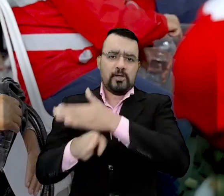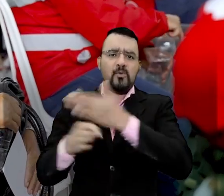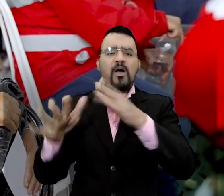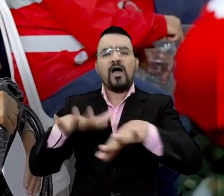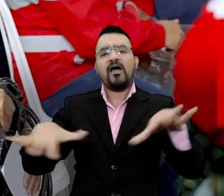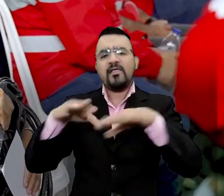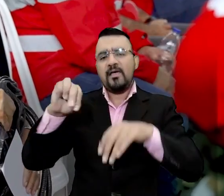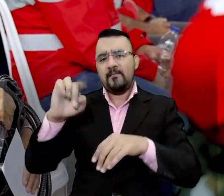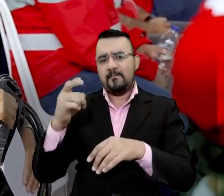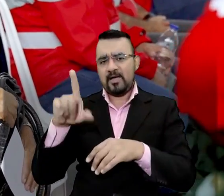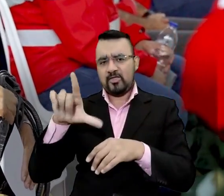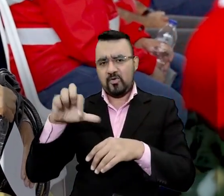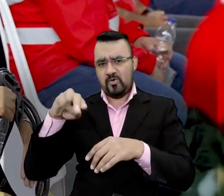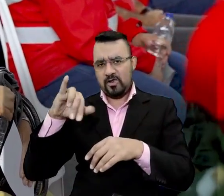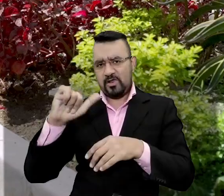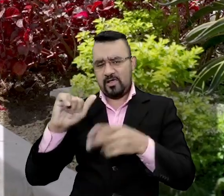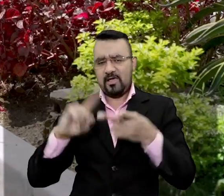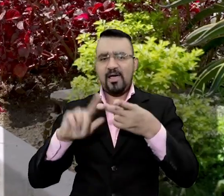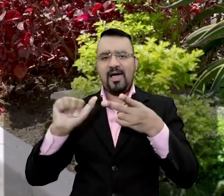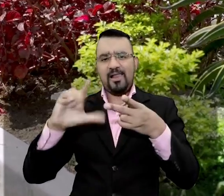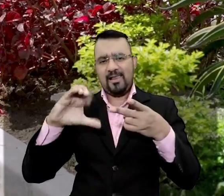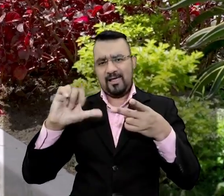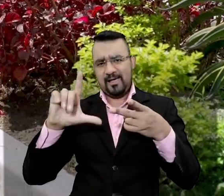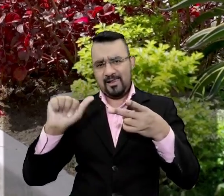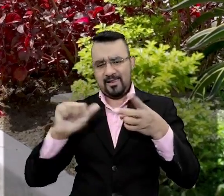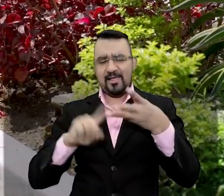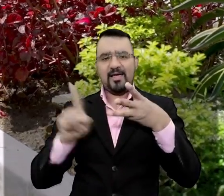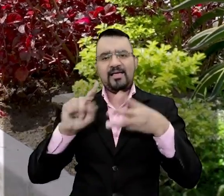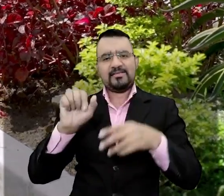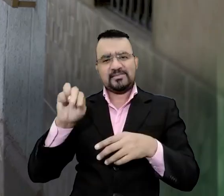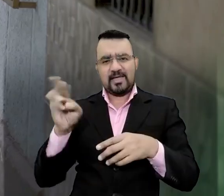también en La Magnolia, Alcalá y San Marcos, sumando